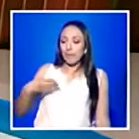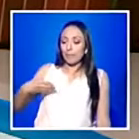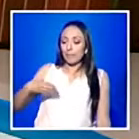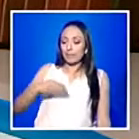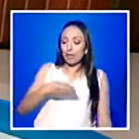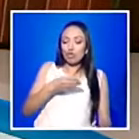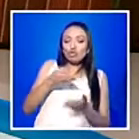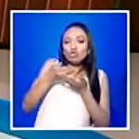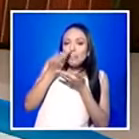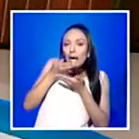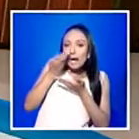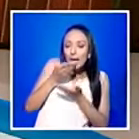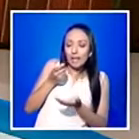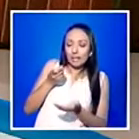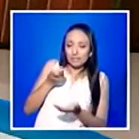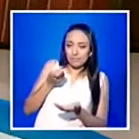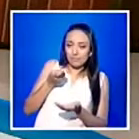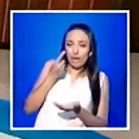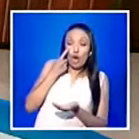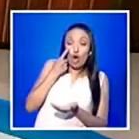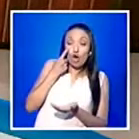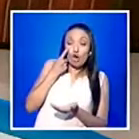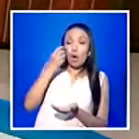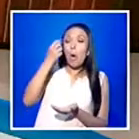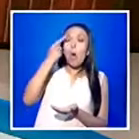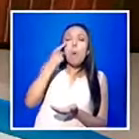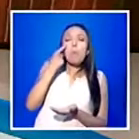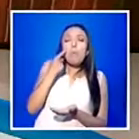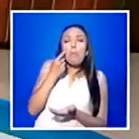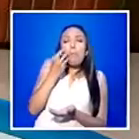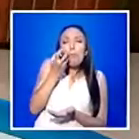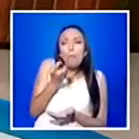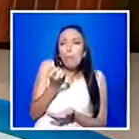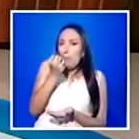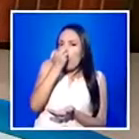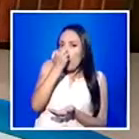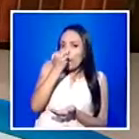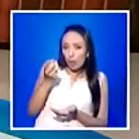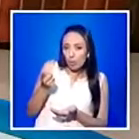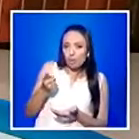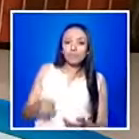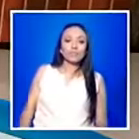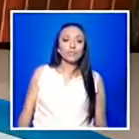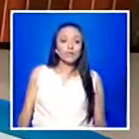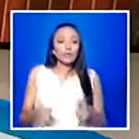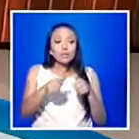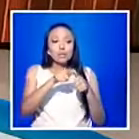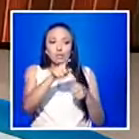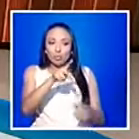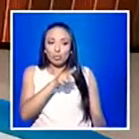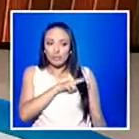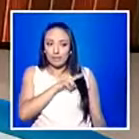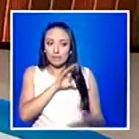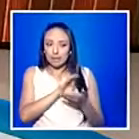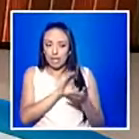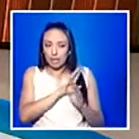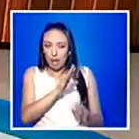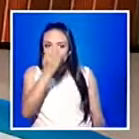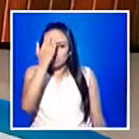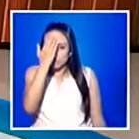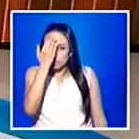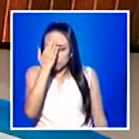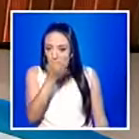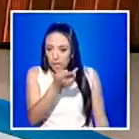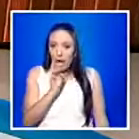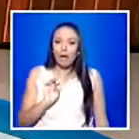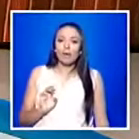en la Gaspar de Carvajal y Mercadillo, muy cerquita y de la Facultad de Derecho de la Universidad Central. Seguramente usted ya lo ubicó porque tal vez ya